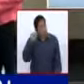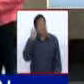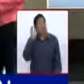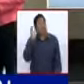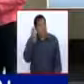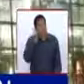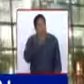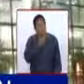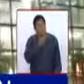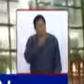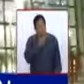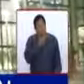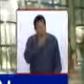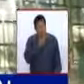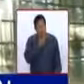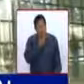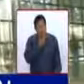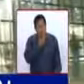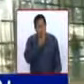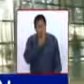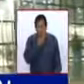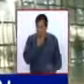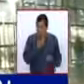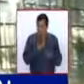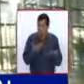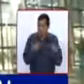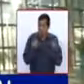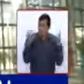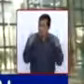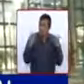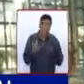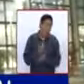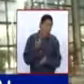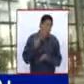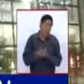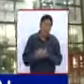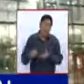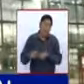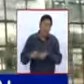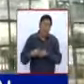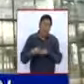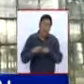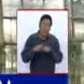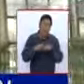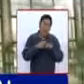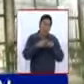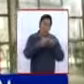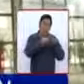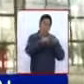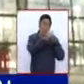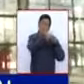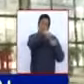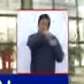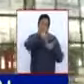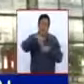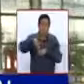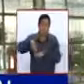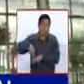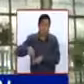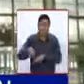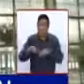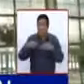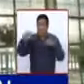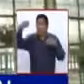Evidentemente, como te reiteraba, es con las cosas muy modernas, gradas eléctricas, sensores de ingreso, de